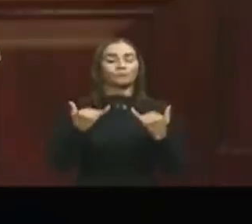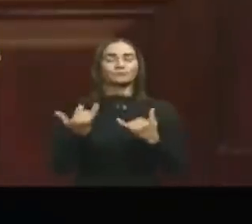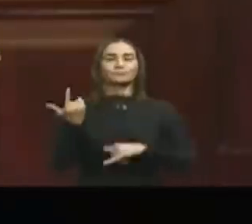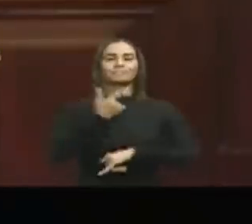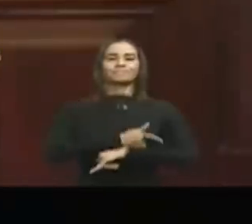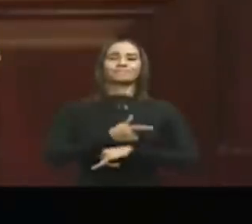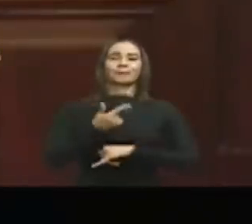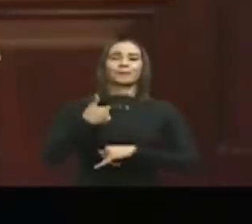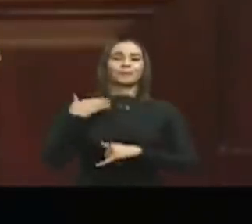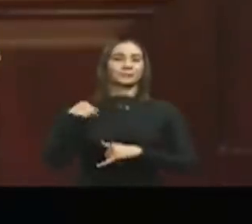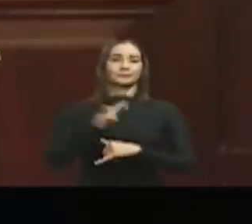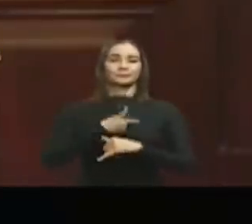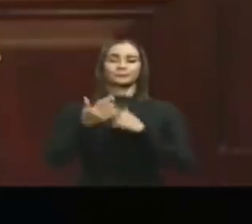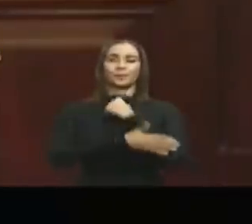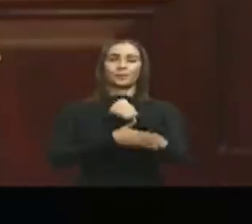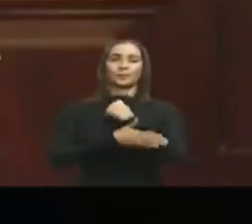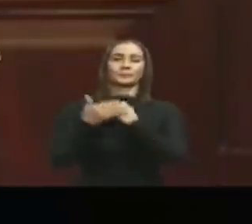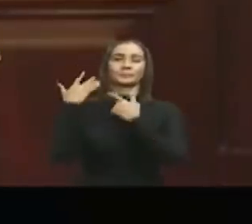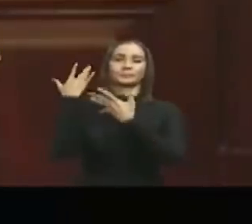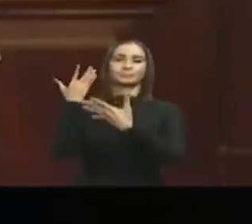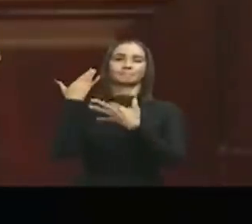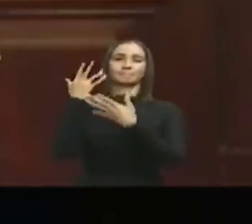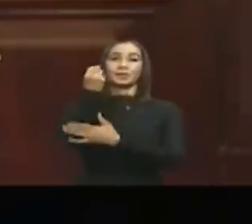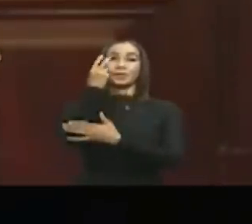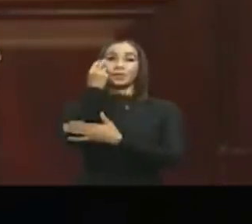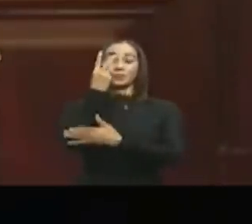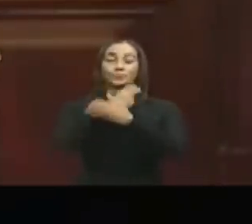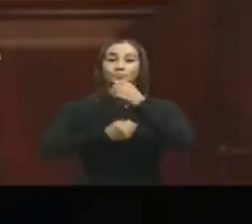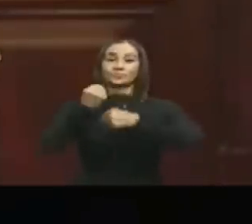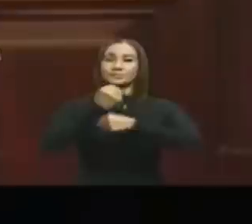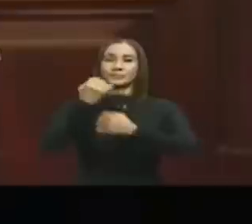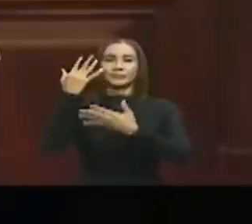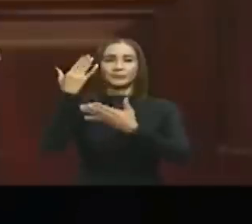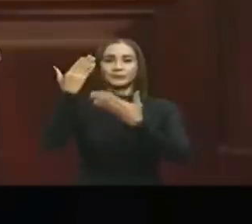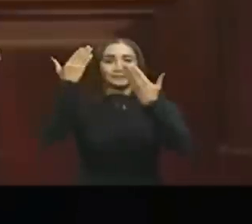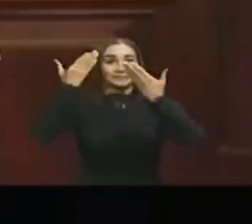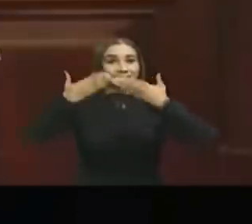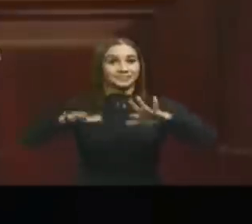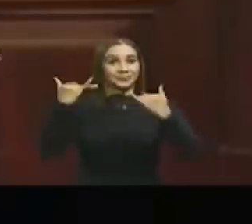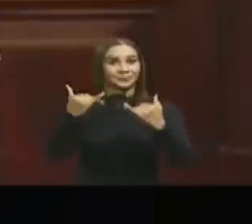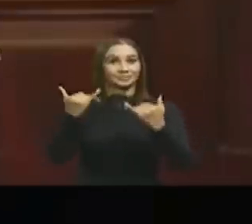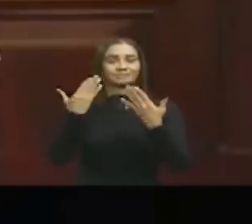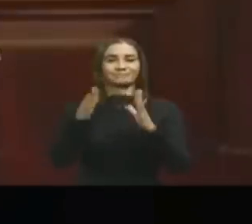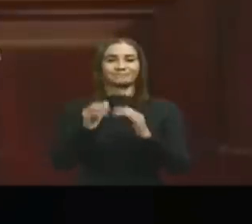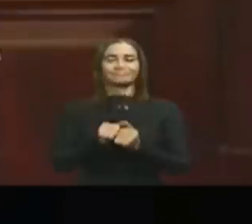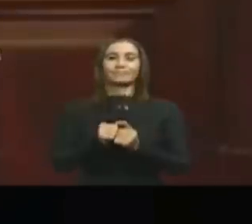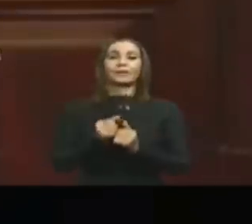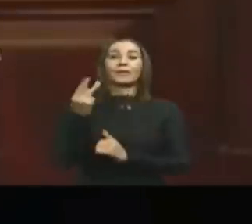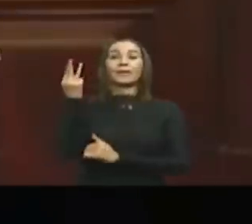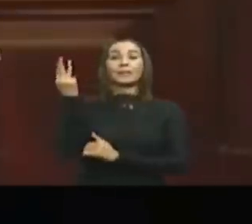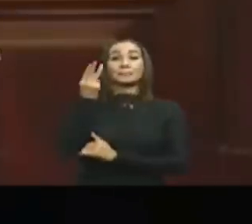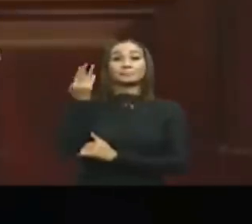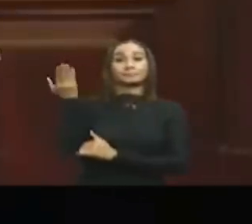país llevábamos esperando por más de 12 años y por fin ha llegado. El martes el